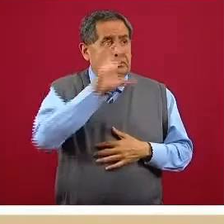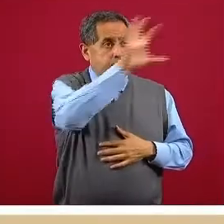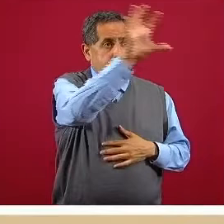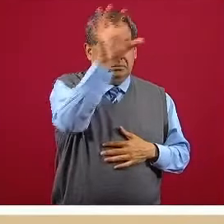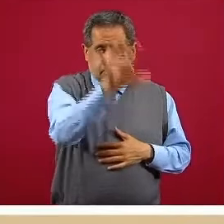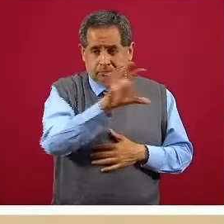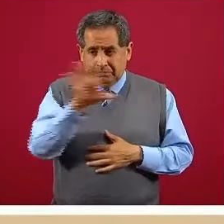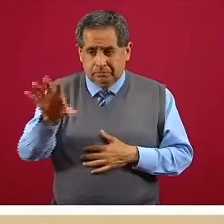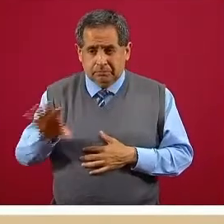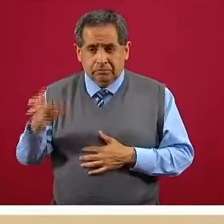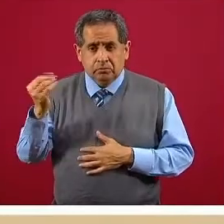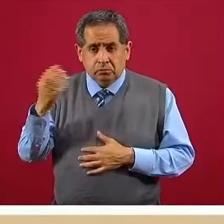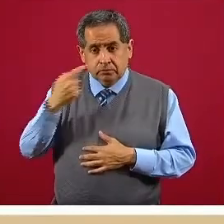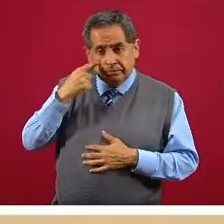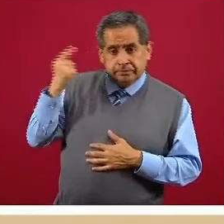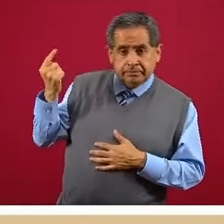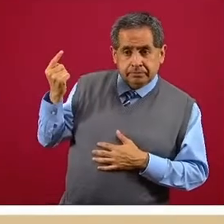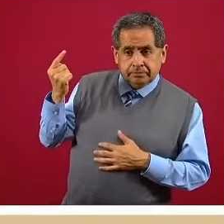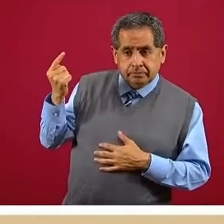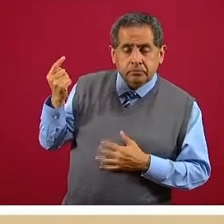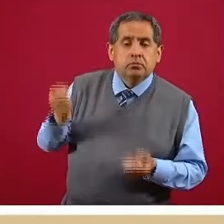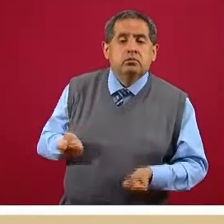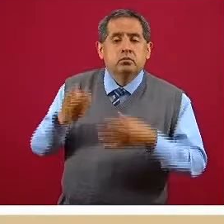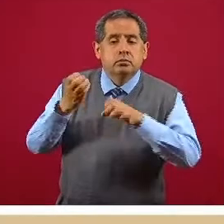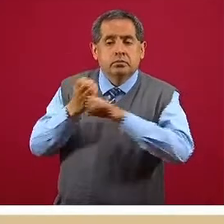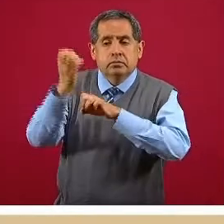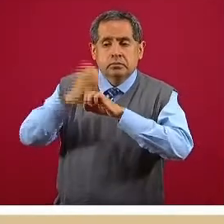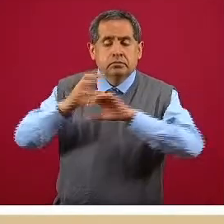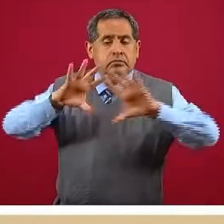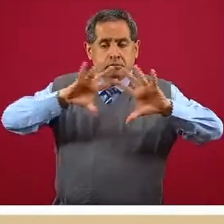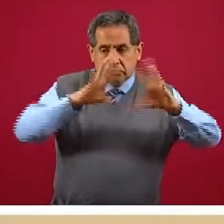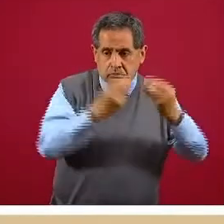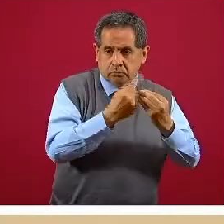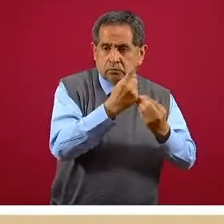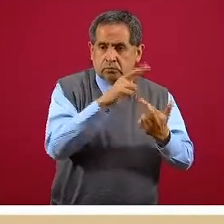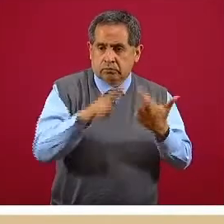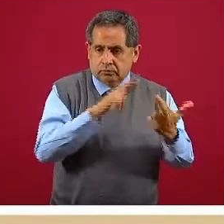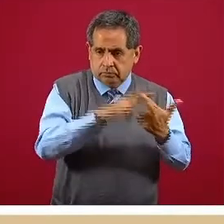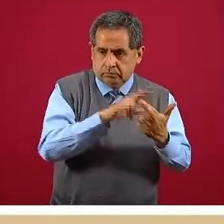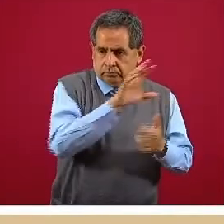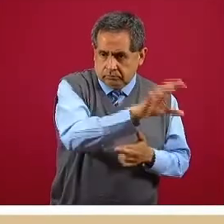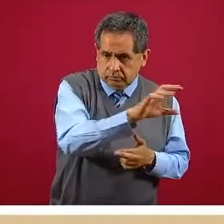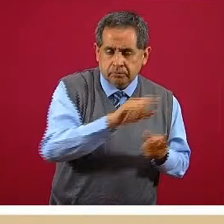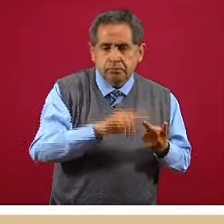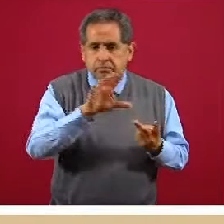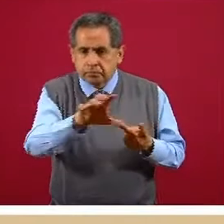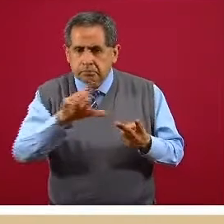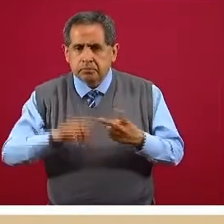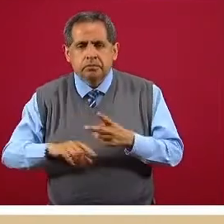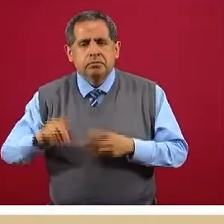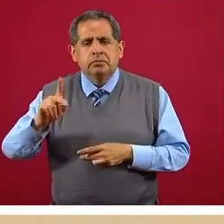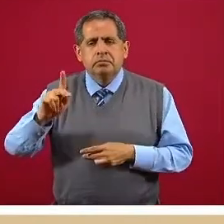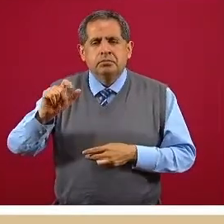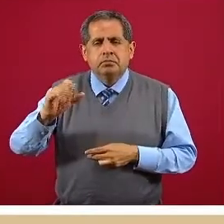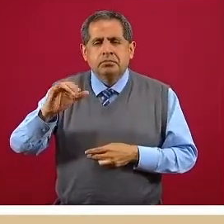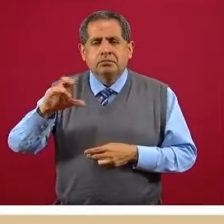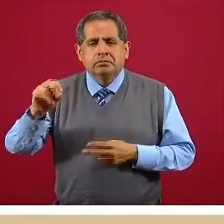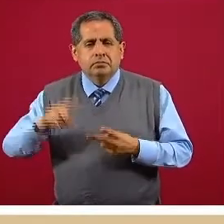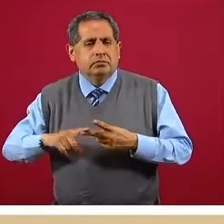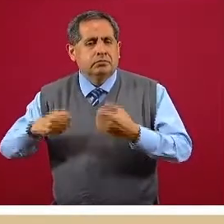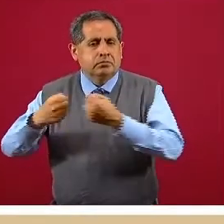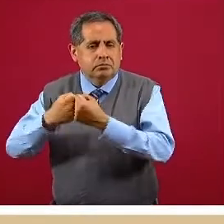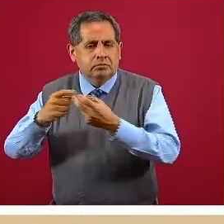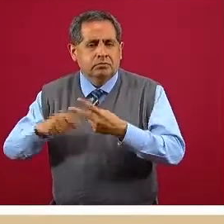esta manera. Ahí van a ver qué estados constituyen cada región. Está la Pacífico Norte, la